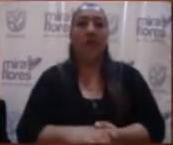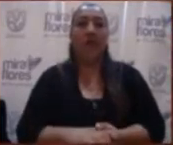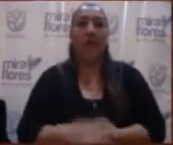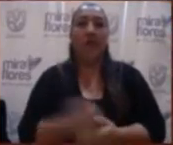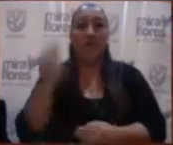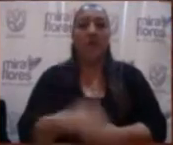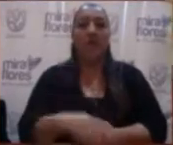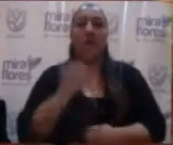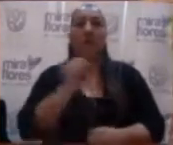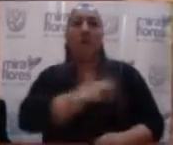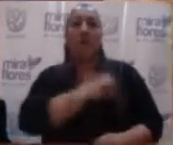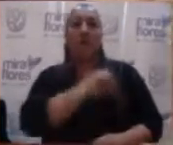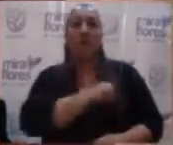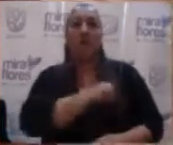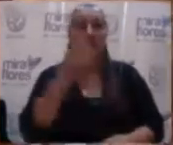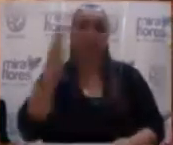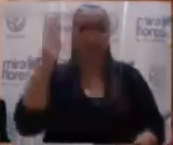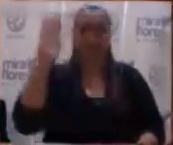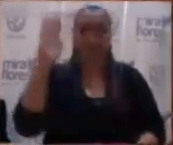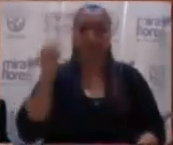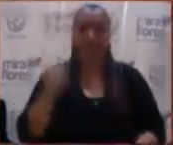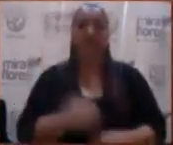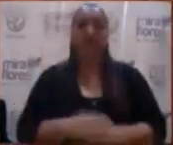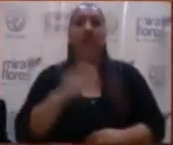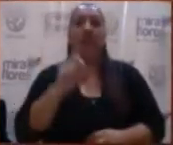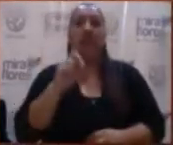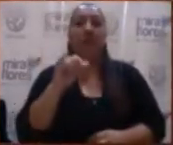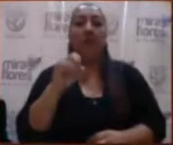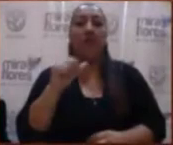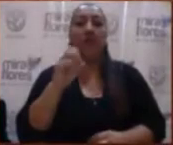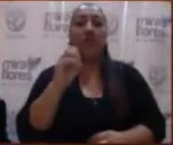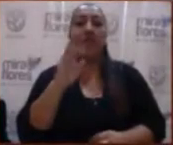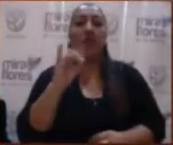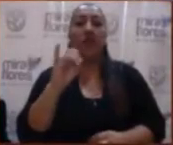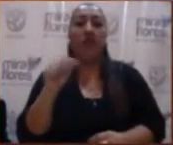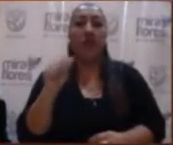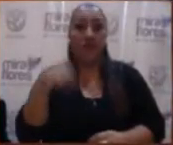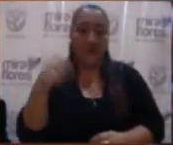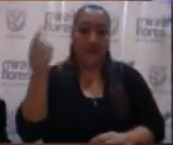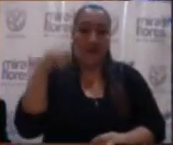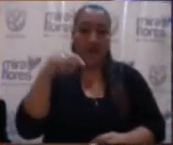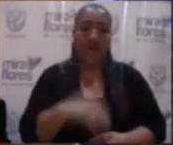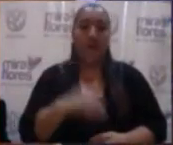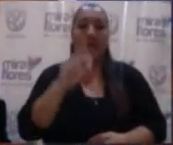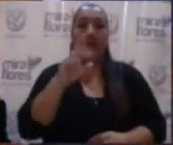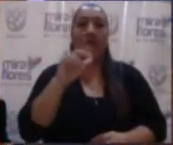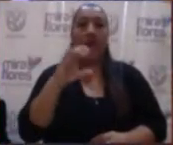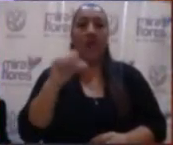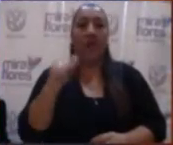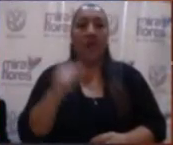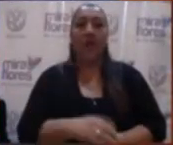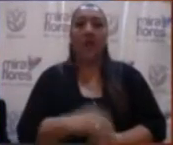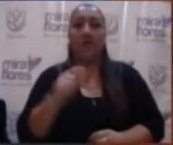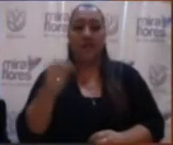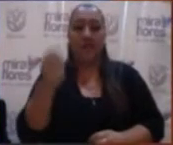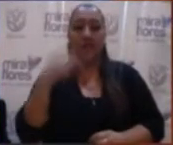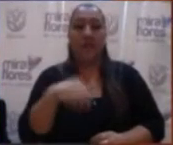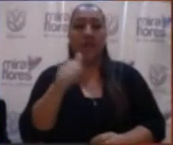Olavide. Susana Stiglich Watson. Daniela Sofía Lozano Vítor. Franca Rey